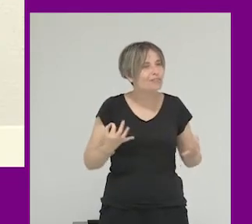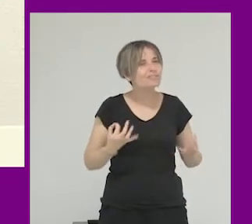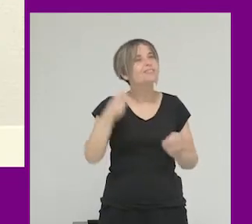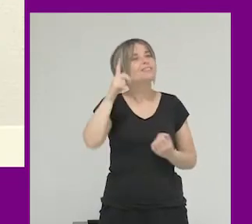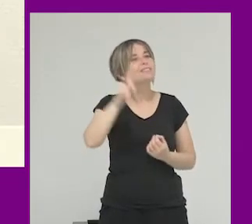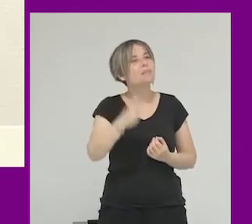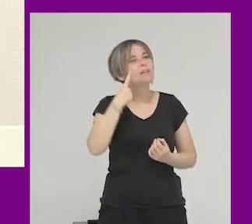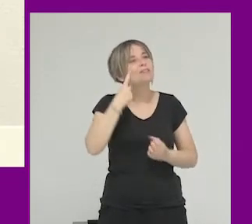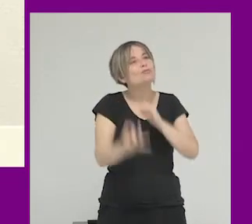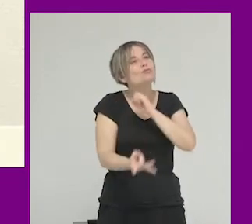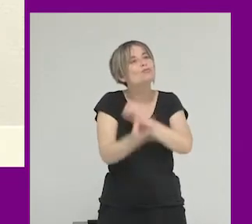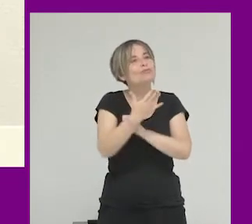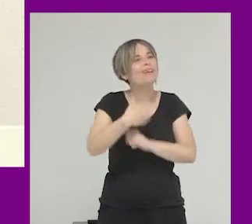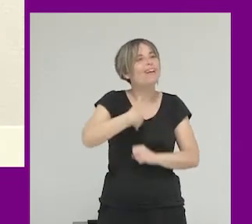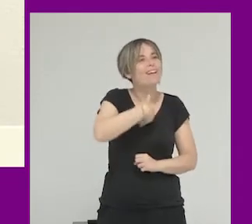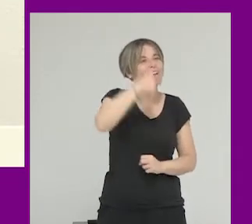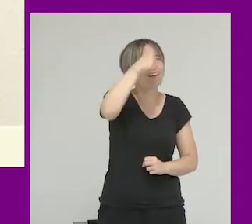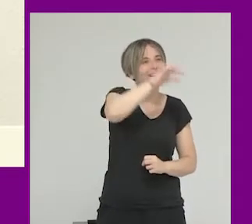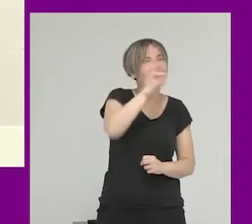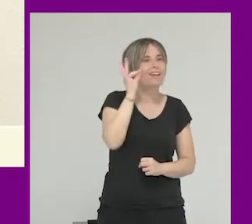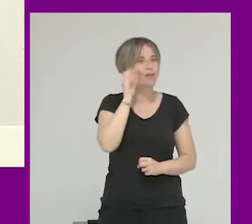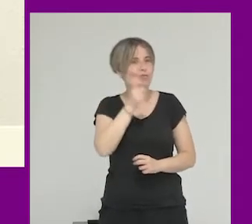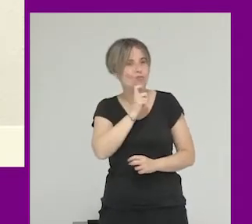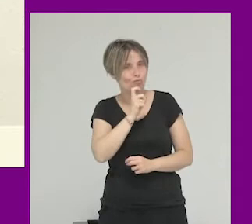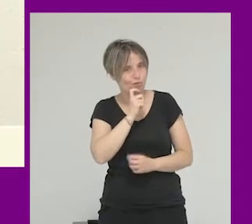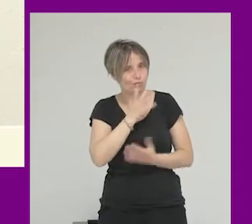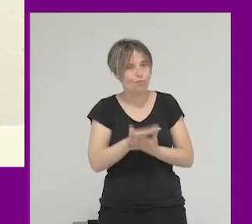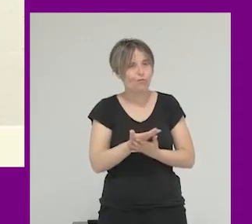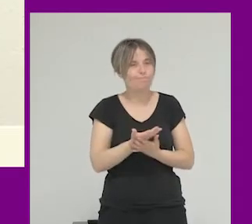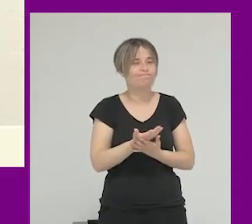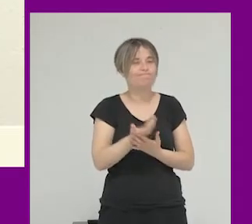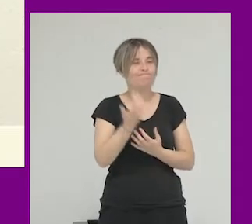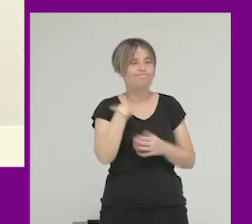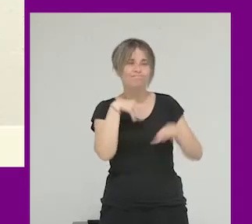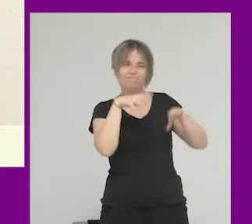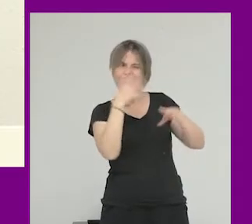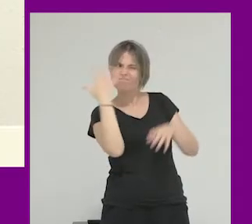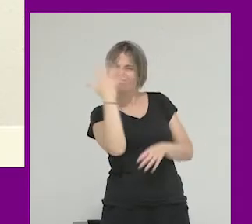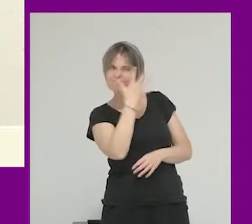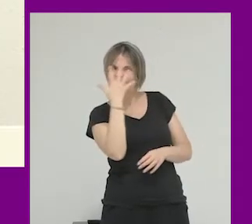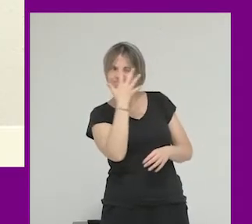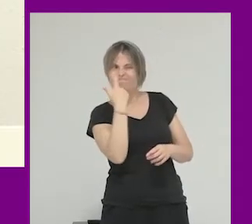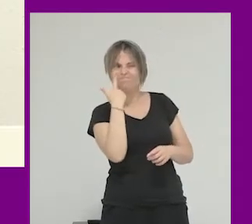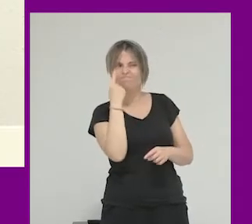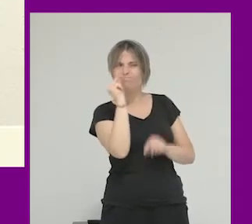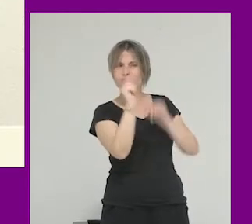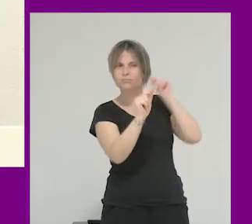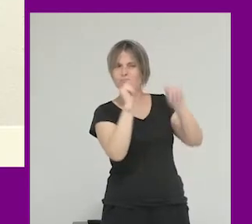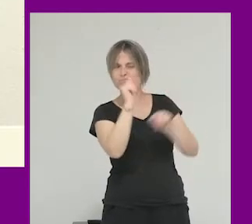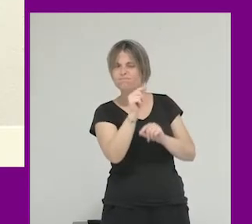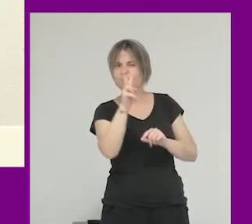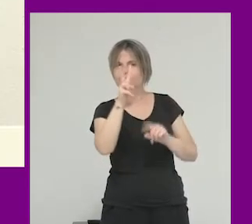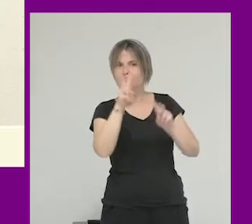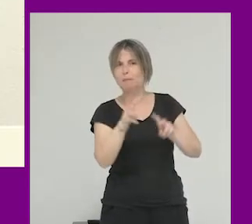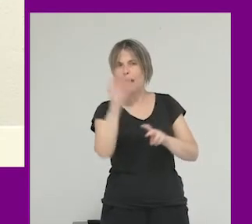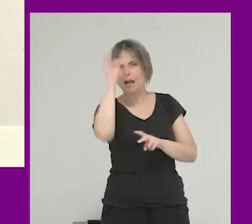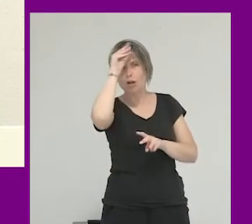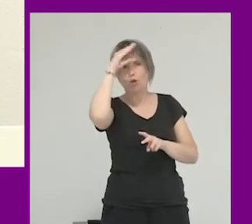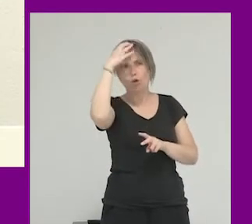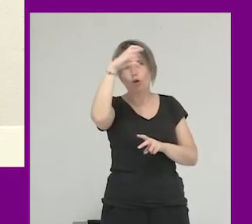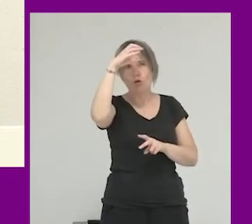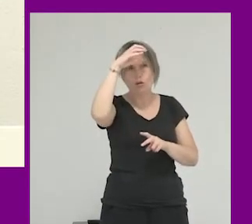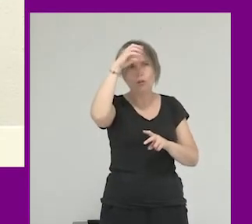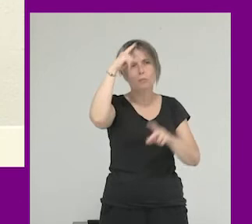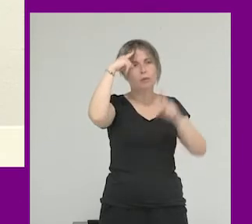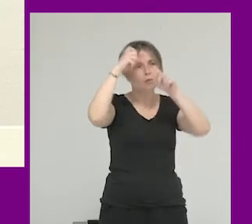y cómo surge el género en este cuestionamiento crítico de todas las áreas de conocimiento. Surge y